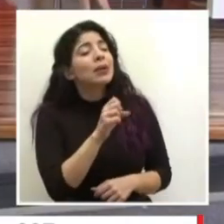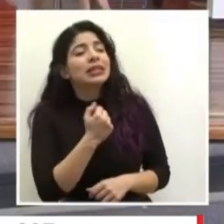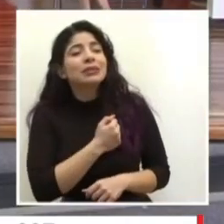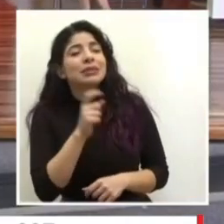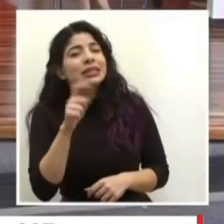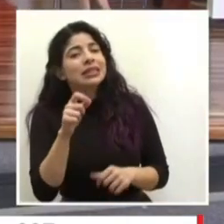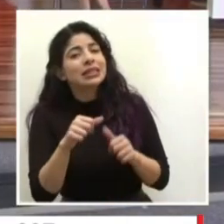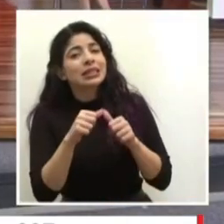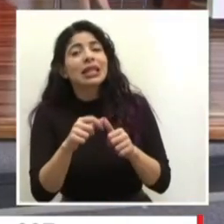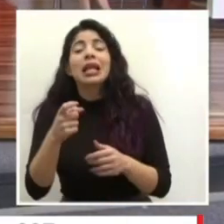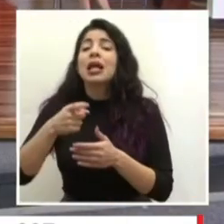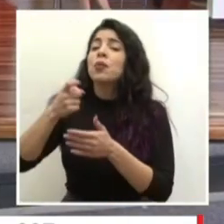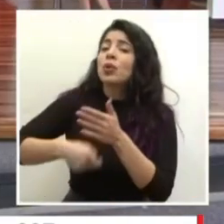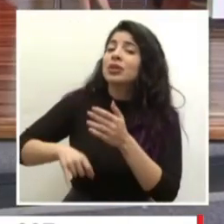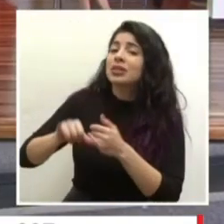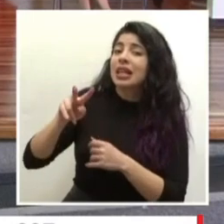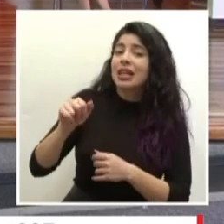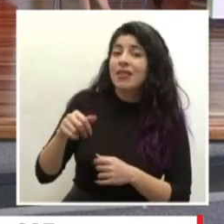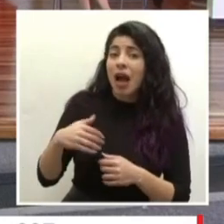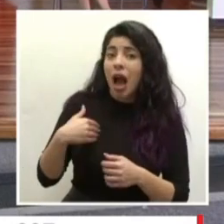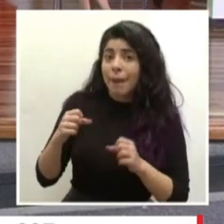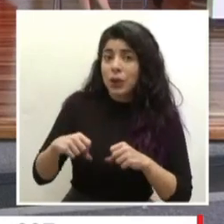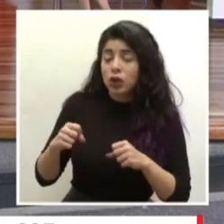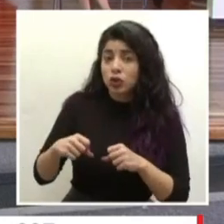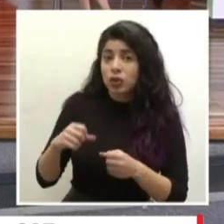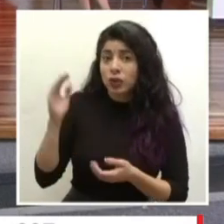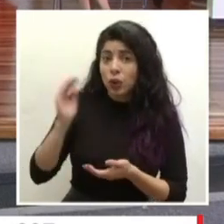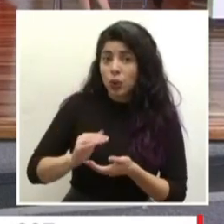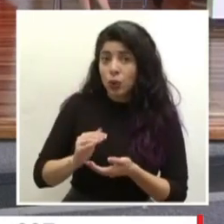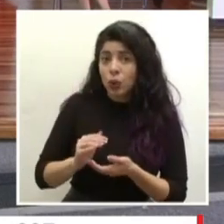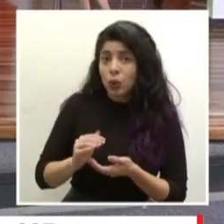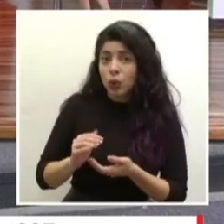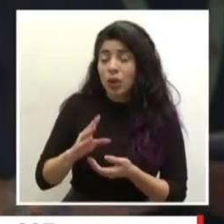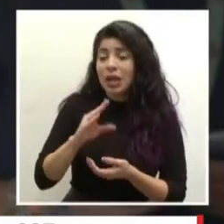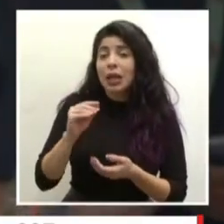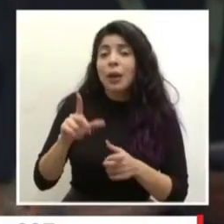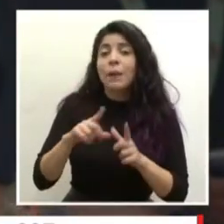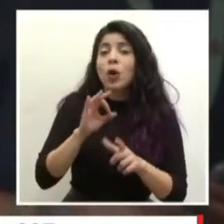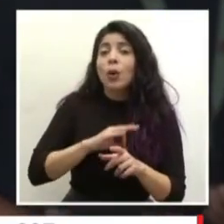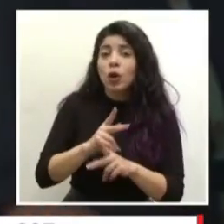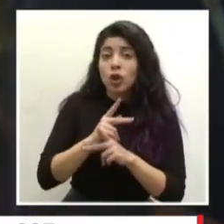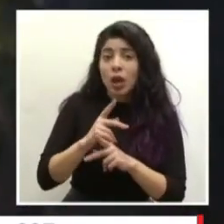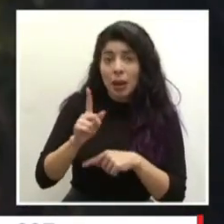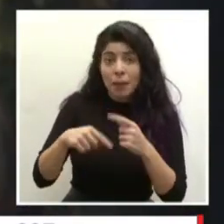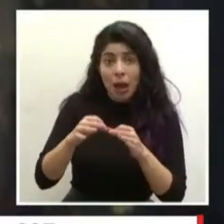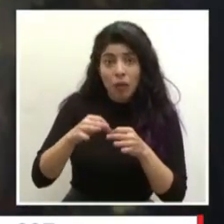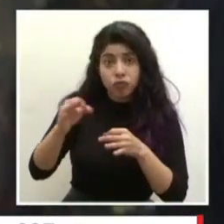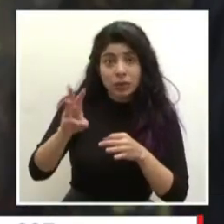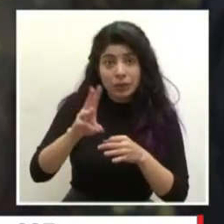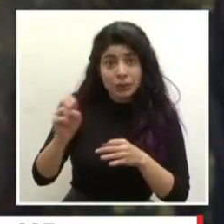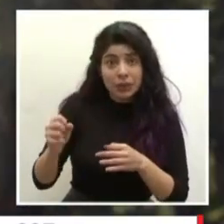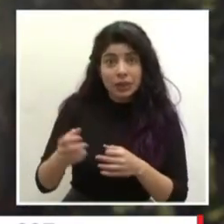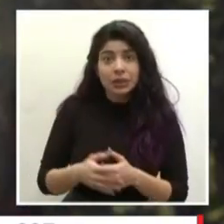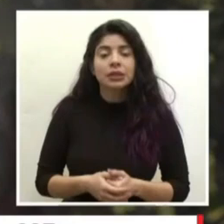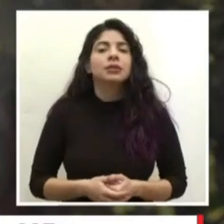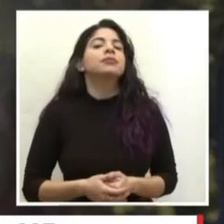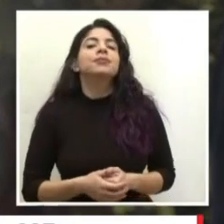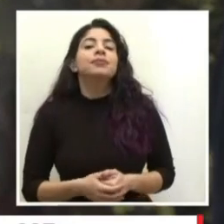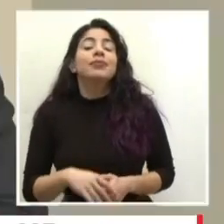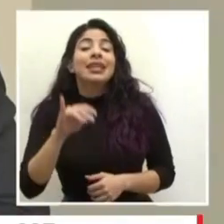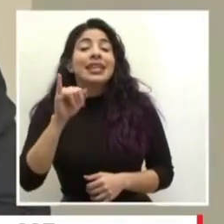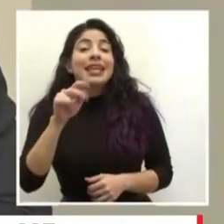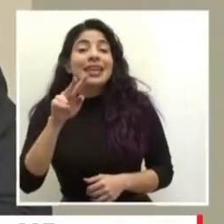preguntas. El impuesto a valor agregado, ¿existe la posibilidad de que se redujo? Y también el bono proteger, ¿la posibilidad de que se extienda por 6 meses? El